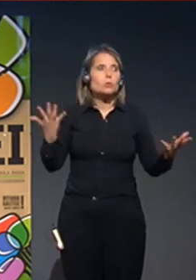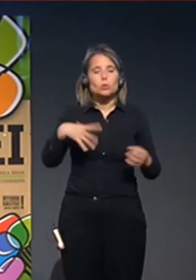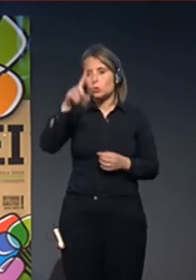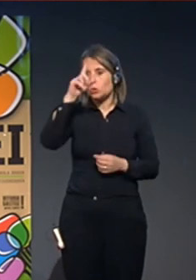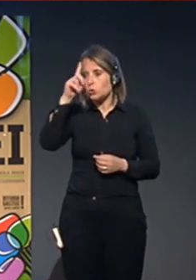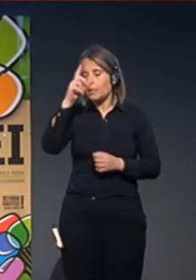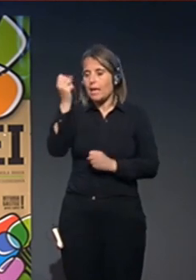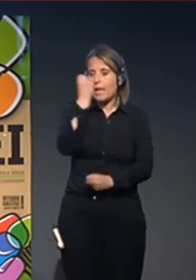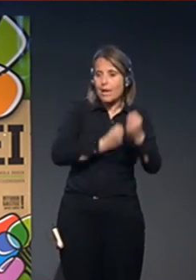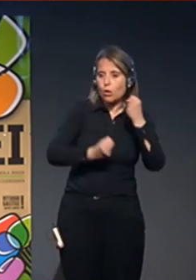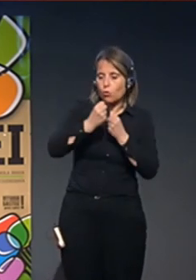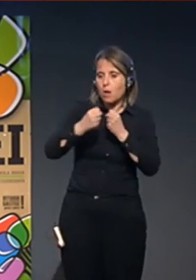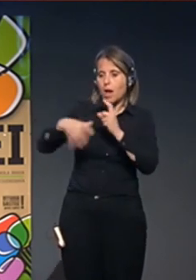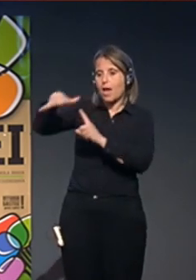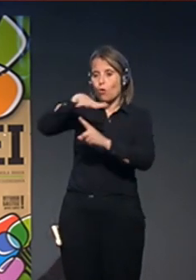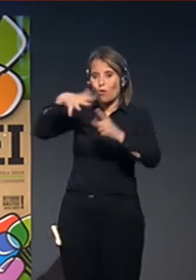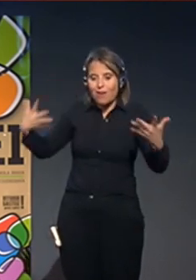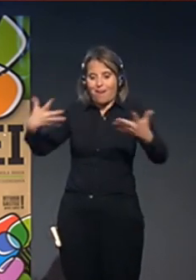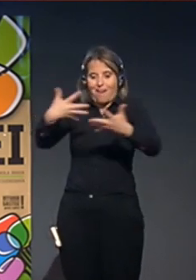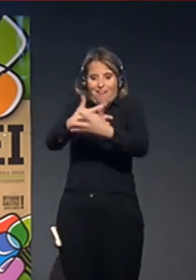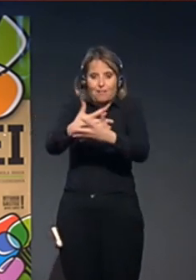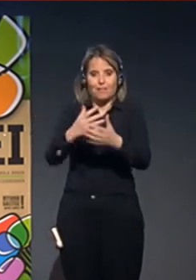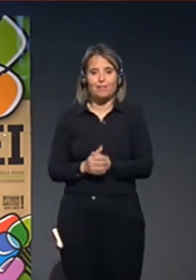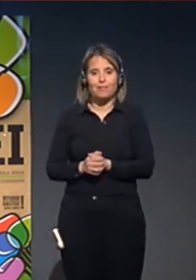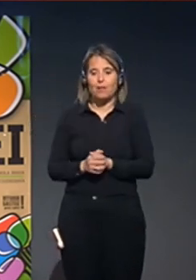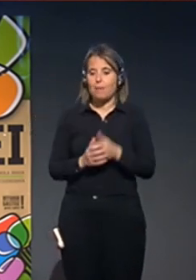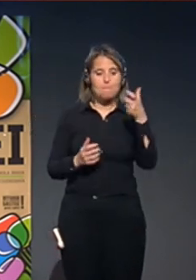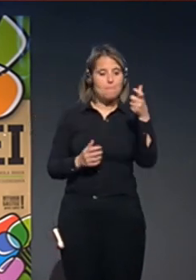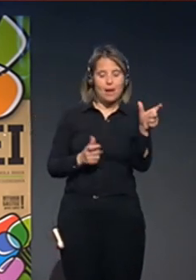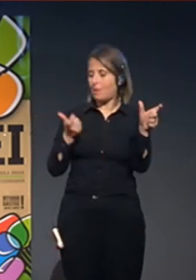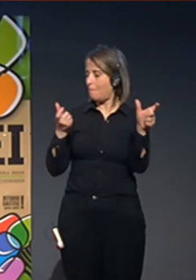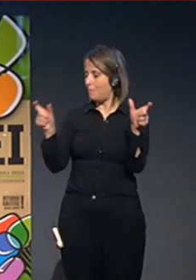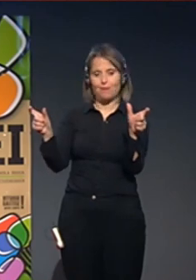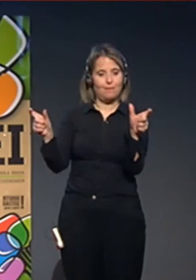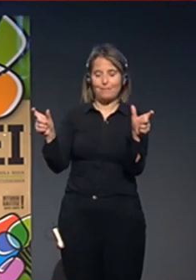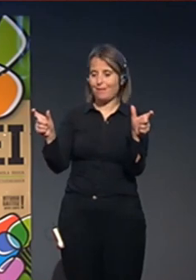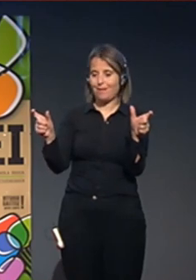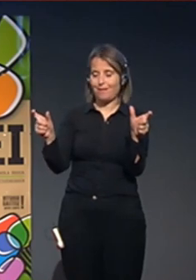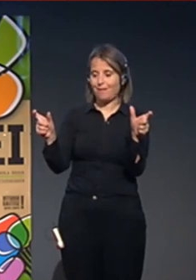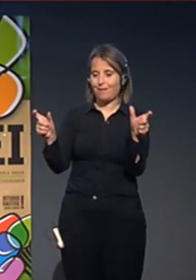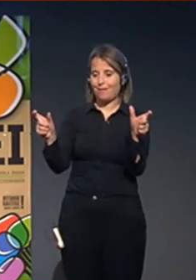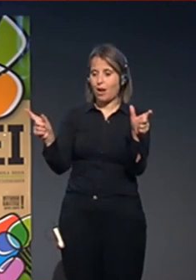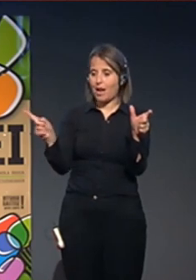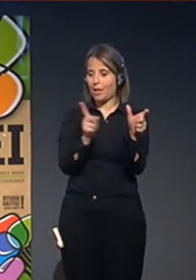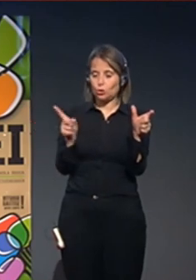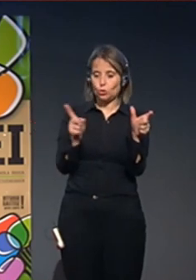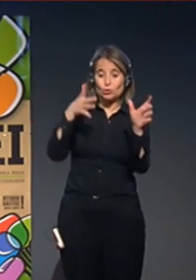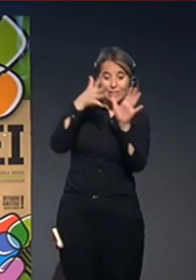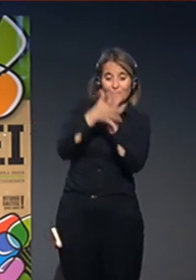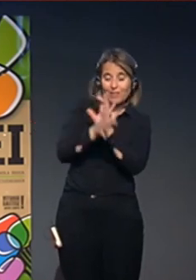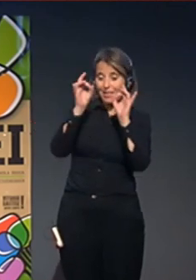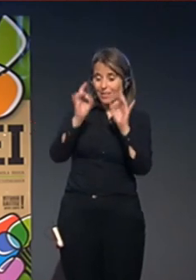converger economía y ecología eh dos palabras que en griego tienen la misma raíz y el mismo